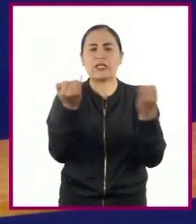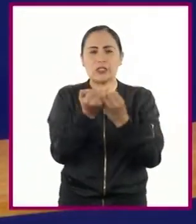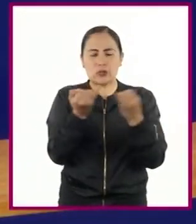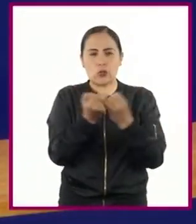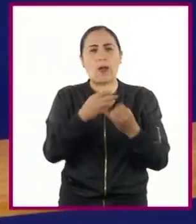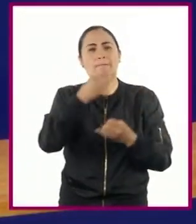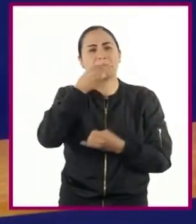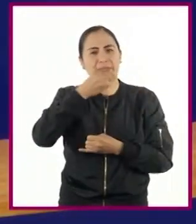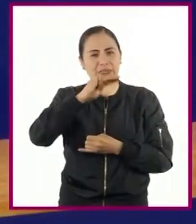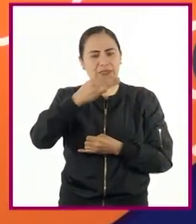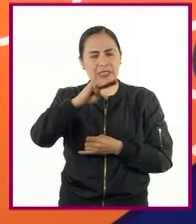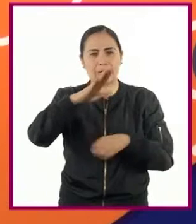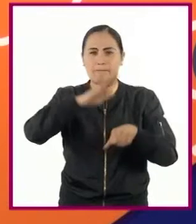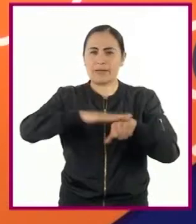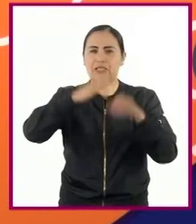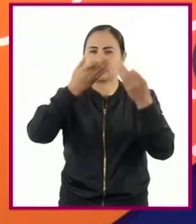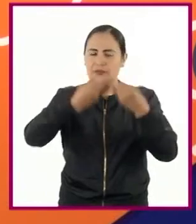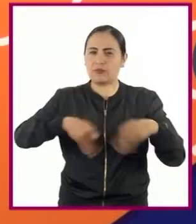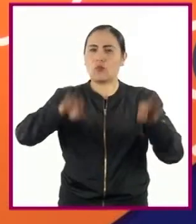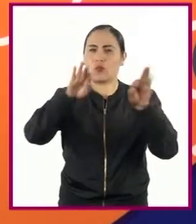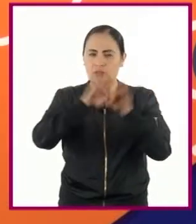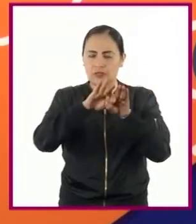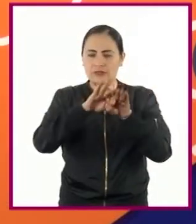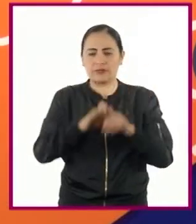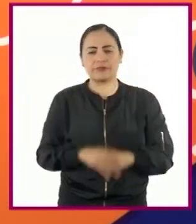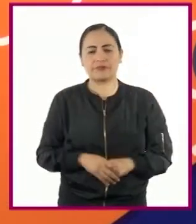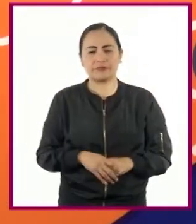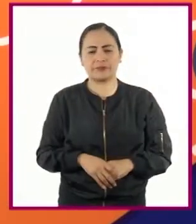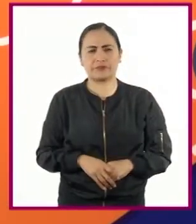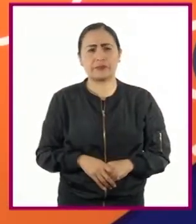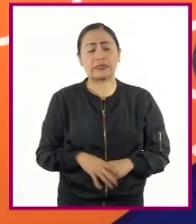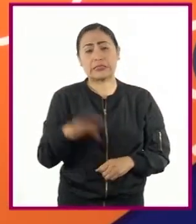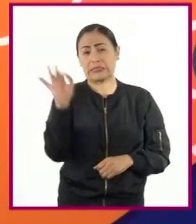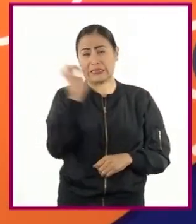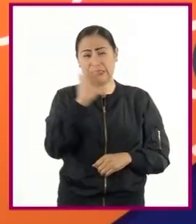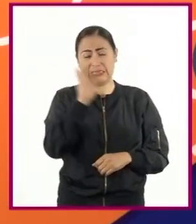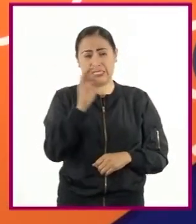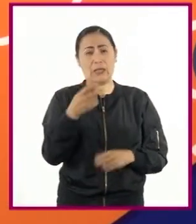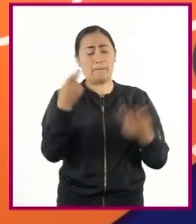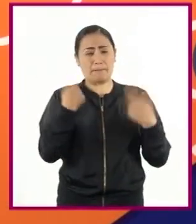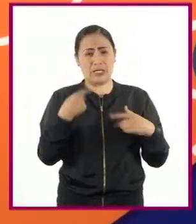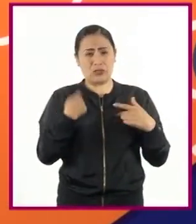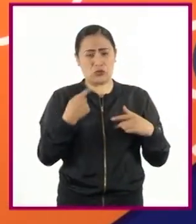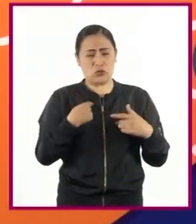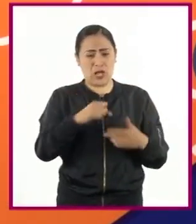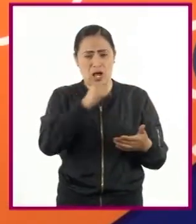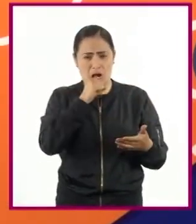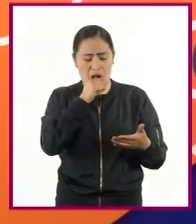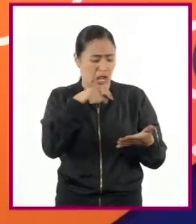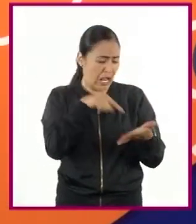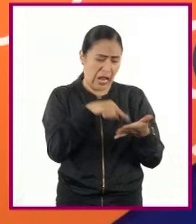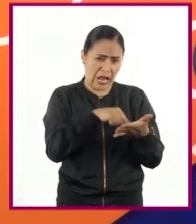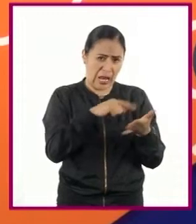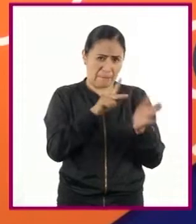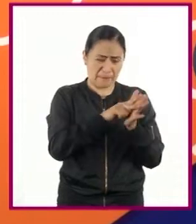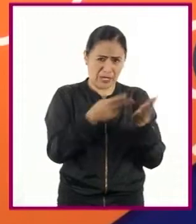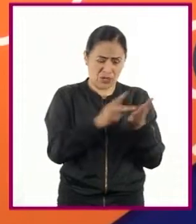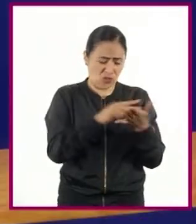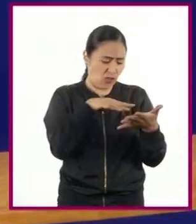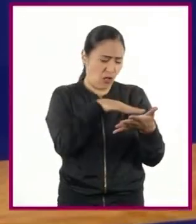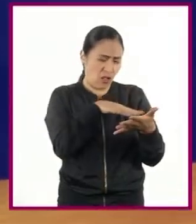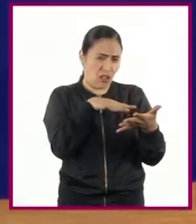más importante del hecho noticioso. ¿Te imaginas si los locutores leyeran las noticias tal cual están en los